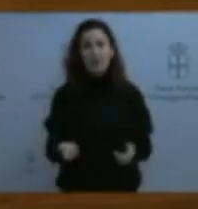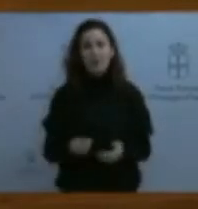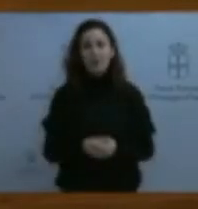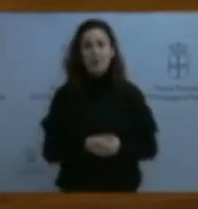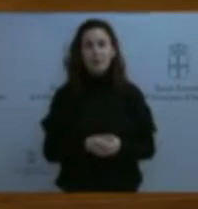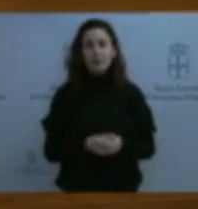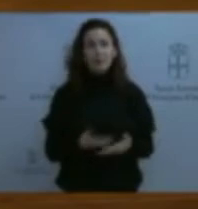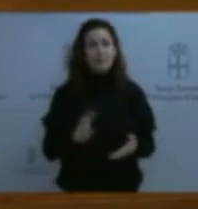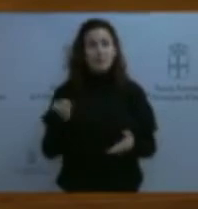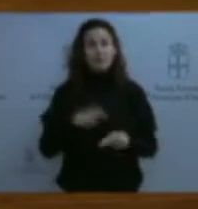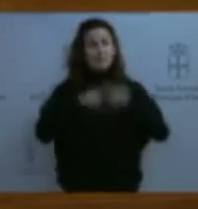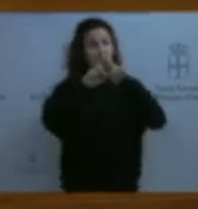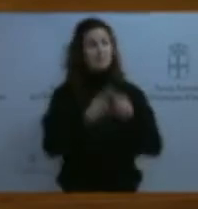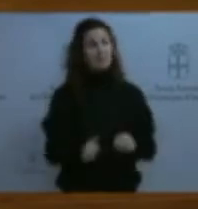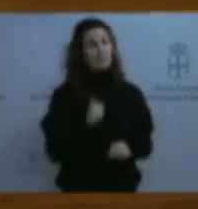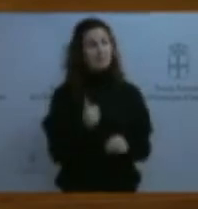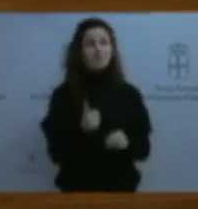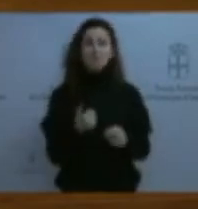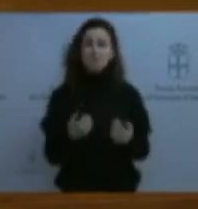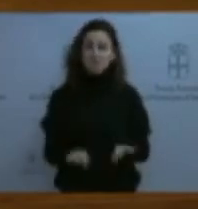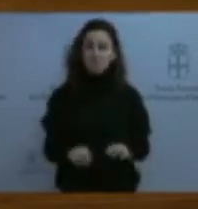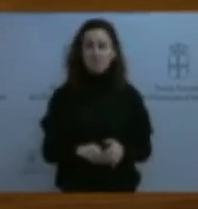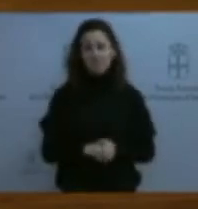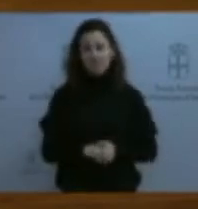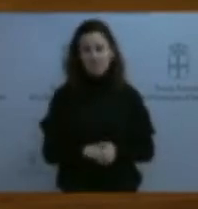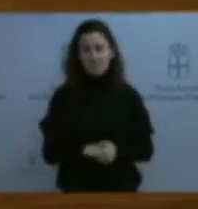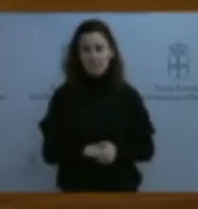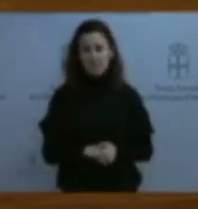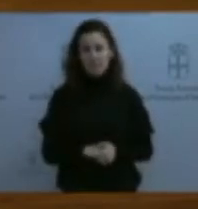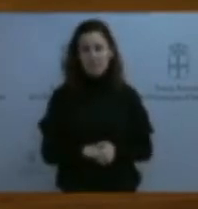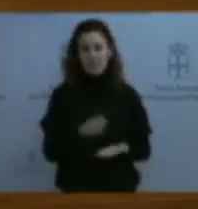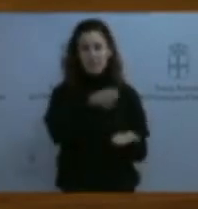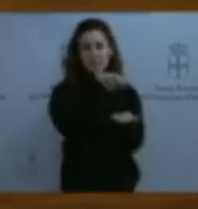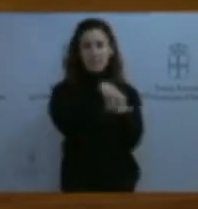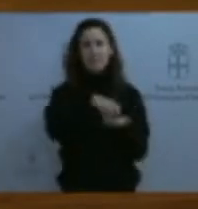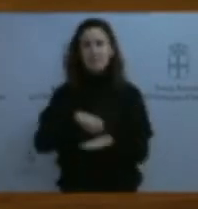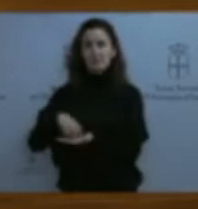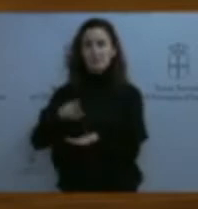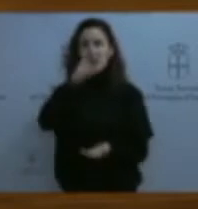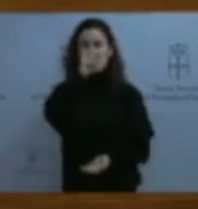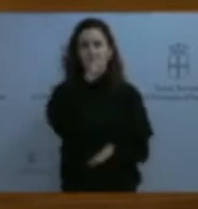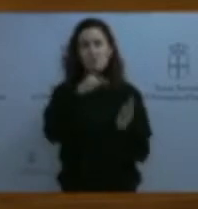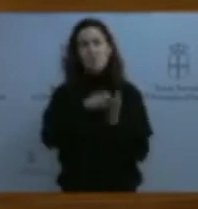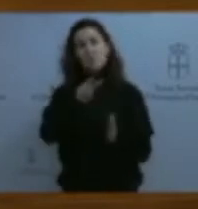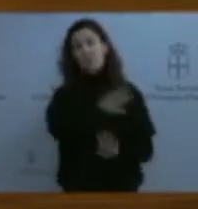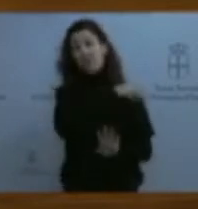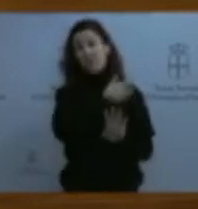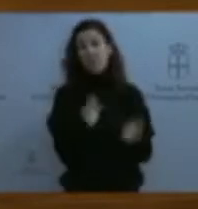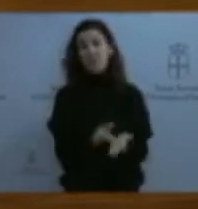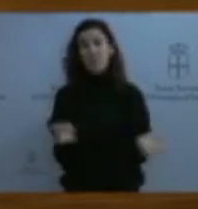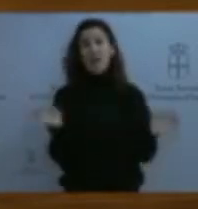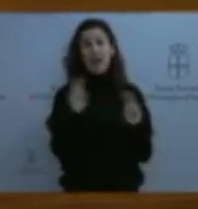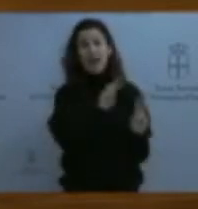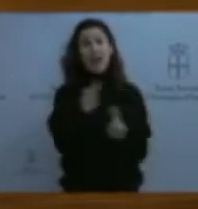datan, curiosamente, además, en muchísimos y en diferentes centros del año 2012. La crisis